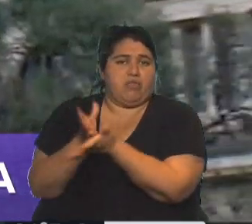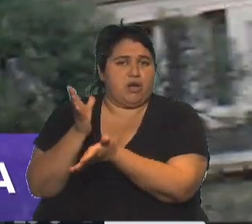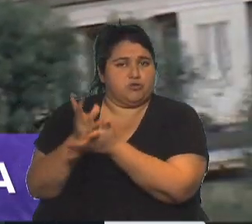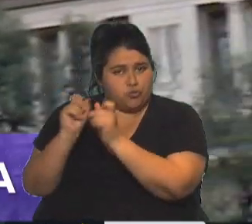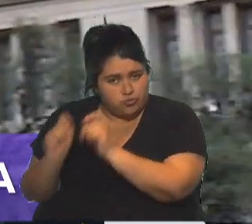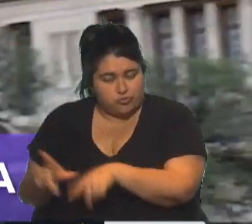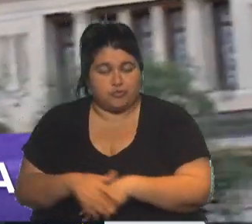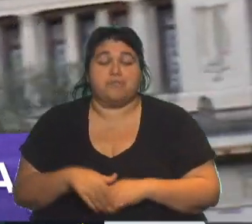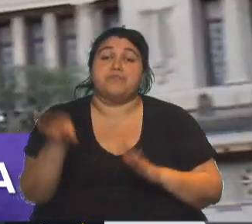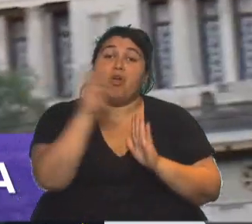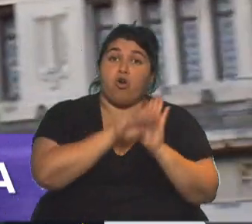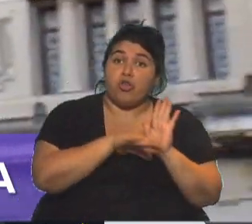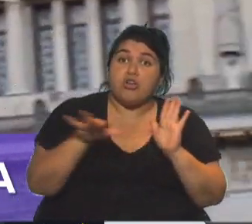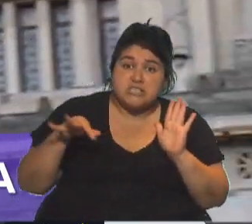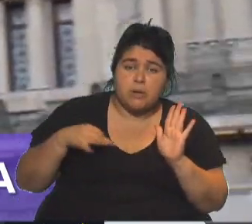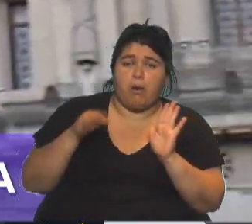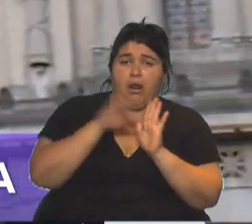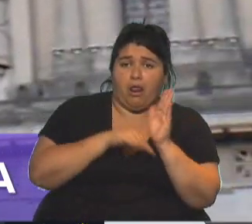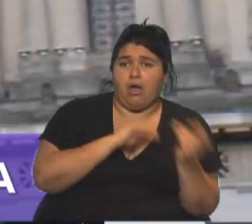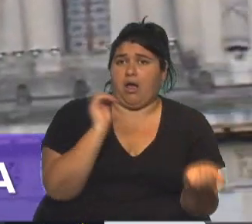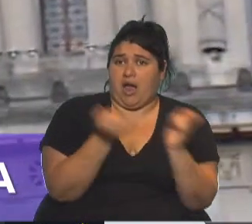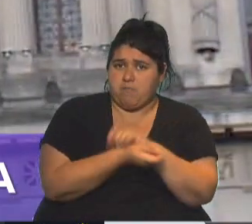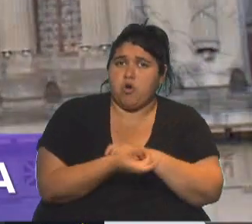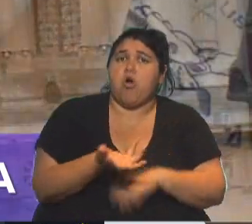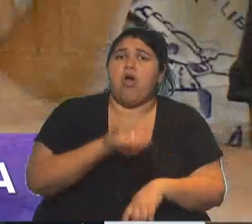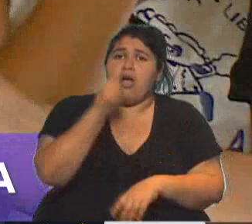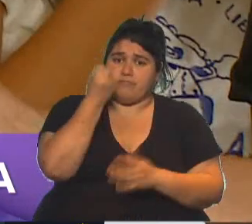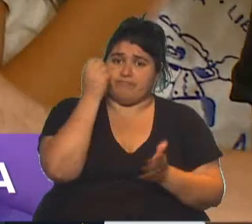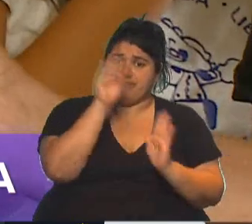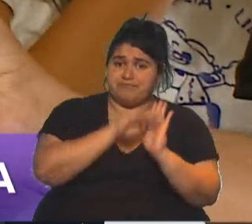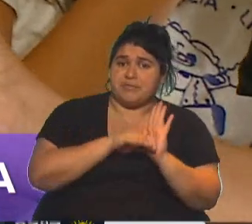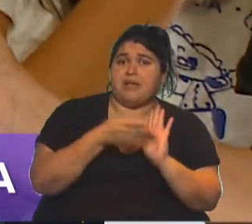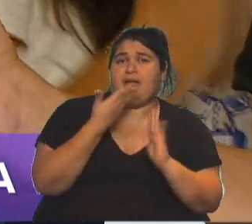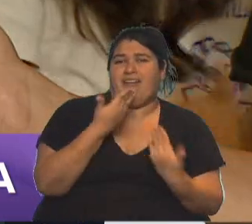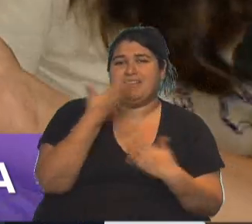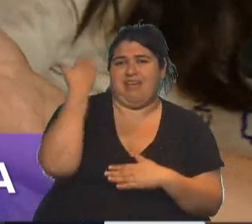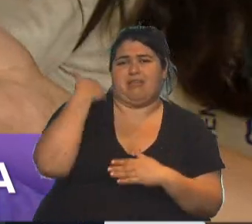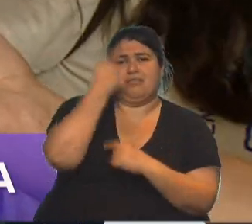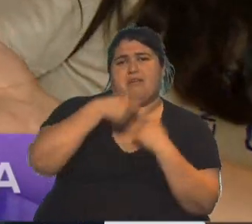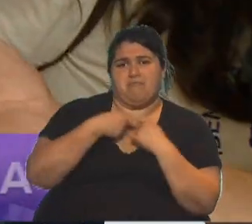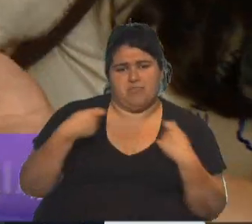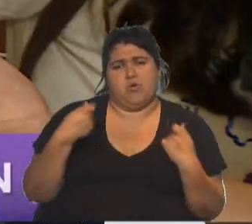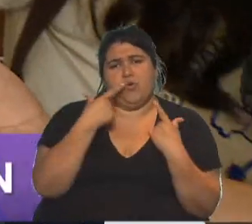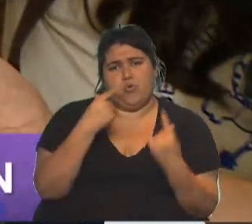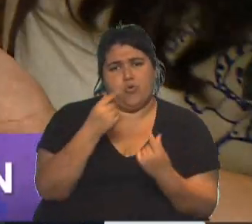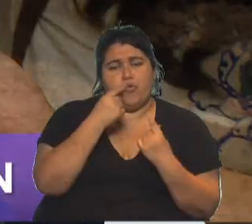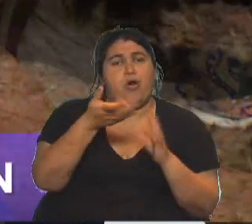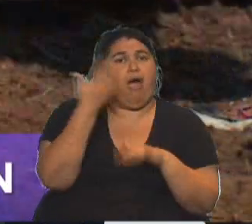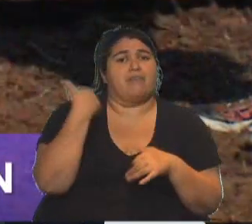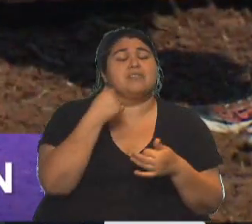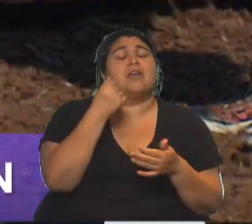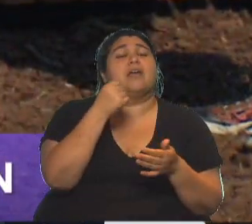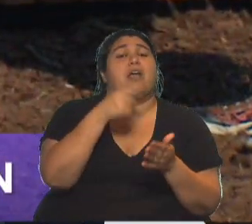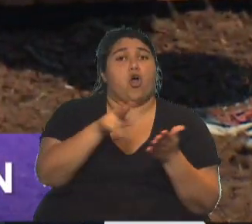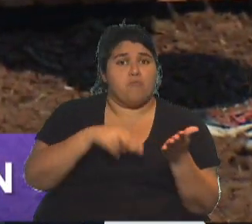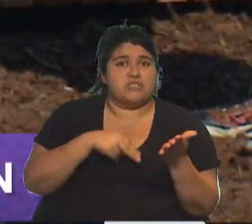Código Civil en nuestro país permitió en materia de adopción lo que abuelas de Plaza de Mayo habían reclamado durante años ante la Convención de los Derechos del